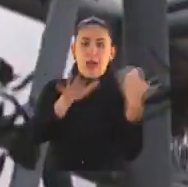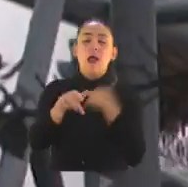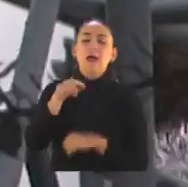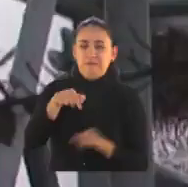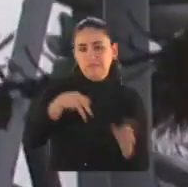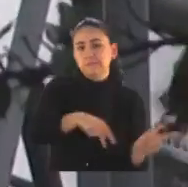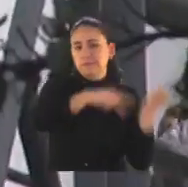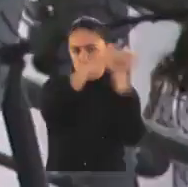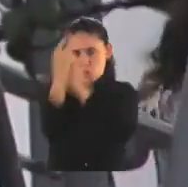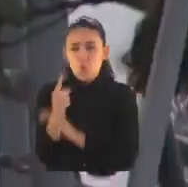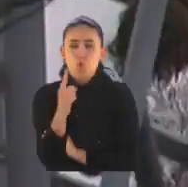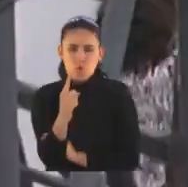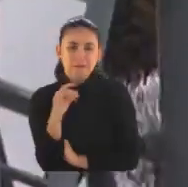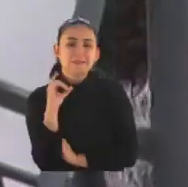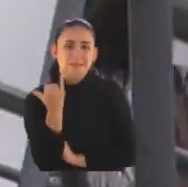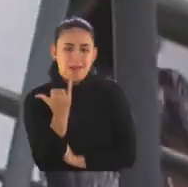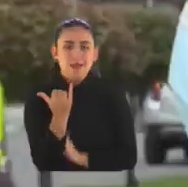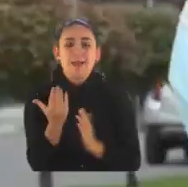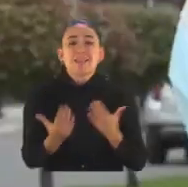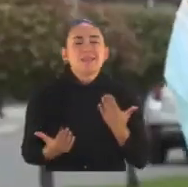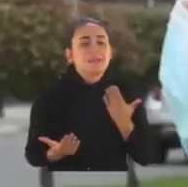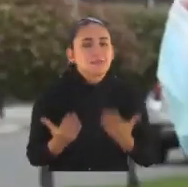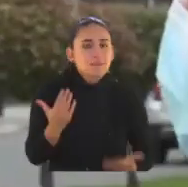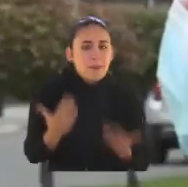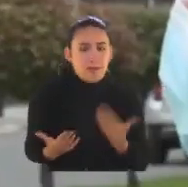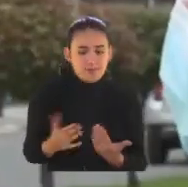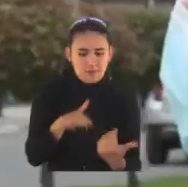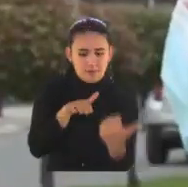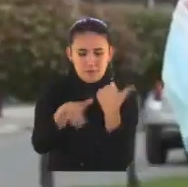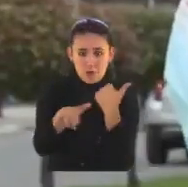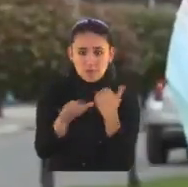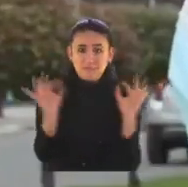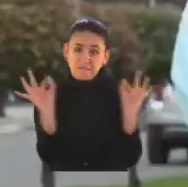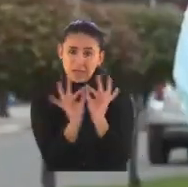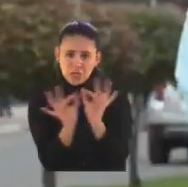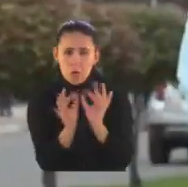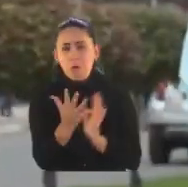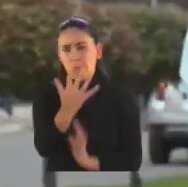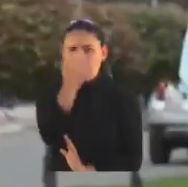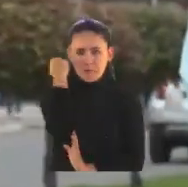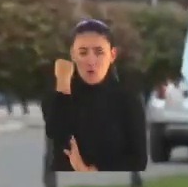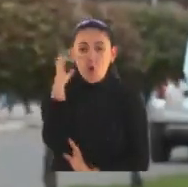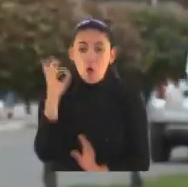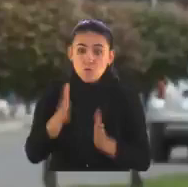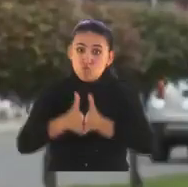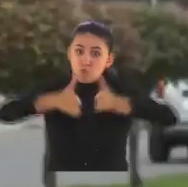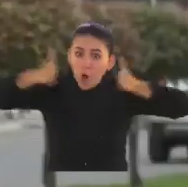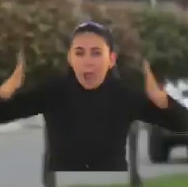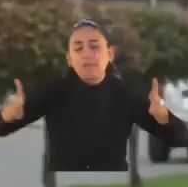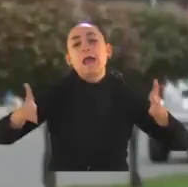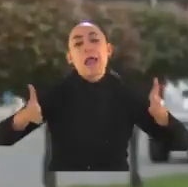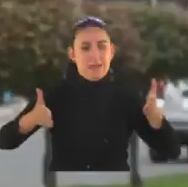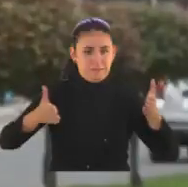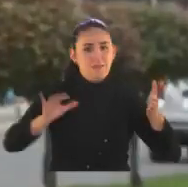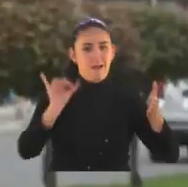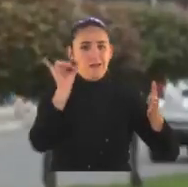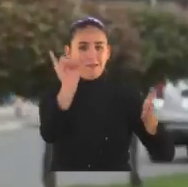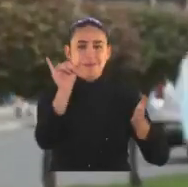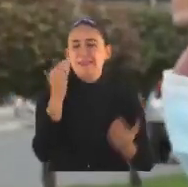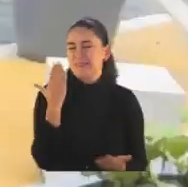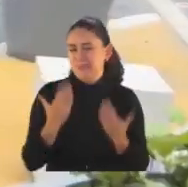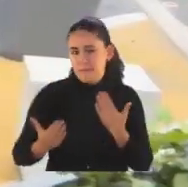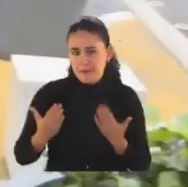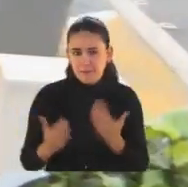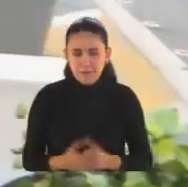puentes peatonales. Dependiendo de las características específicas de la vía y si vemos que no se necesita el puente, por supuesto se tendría que